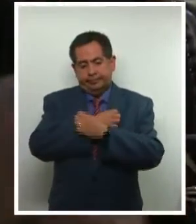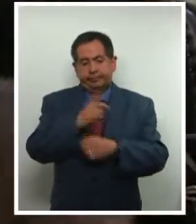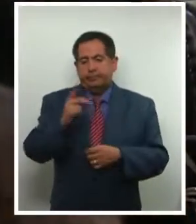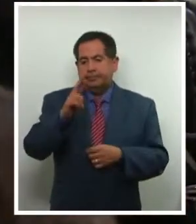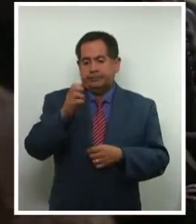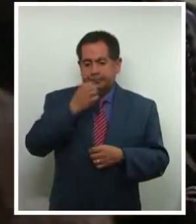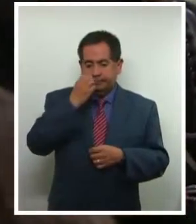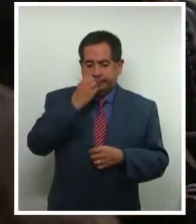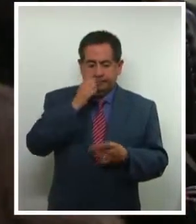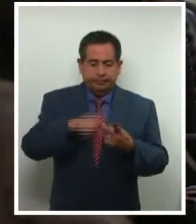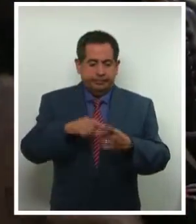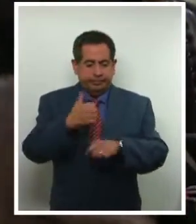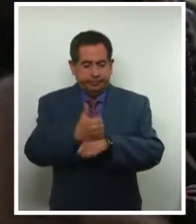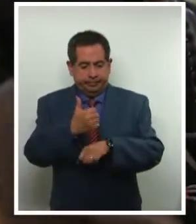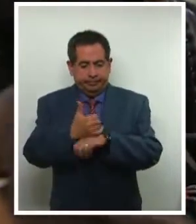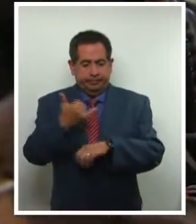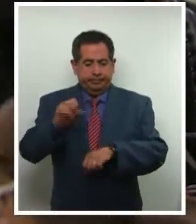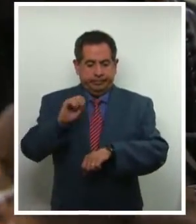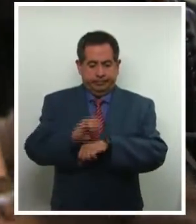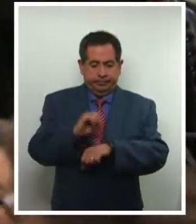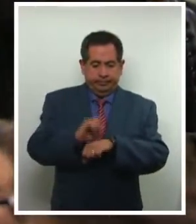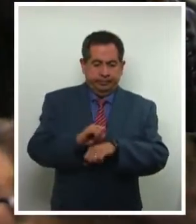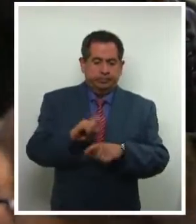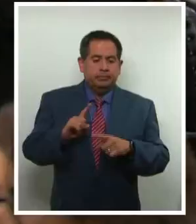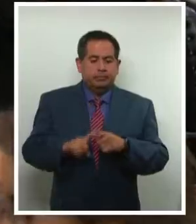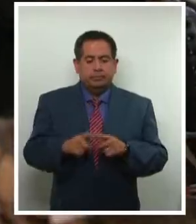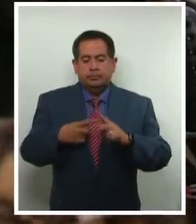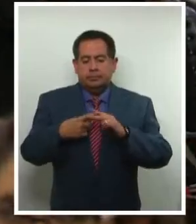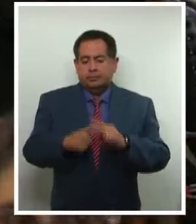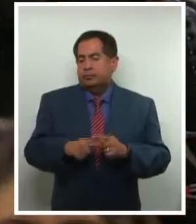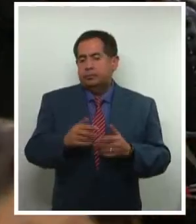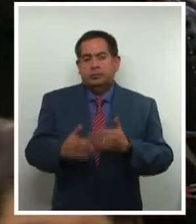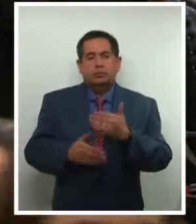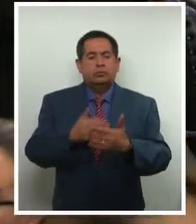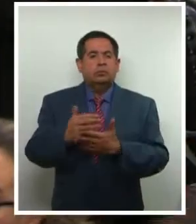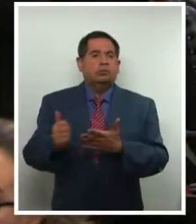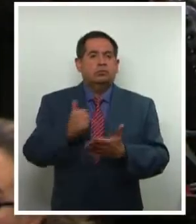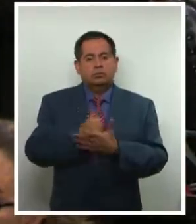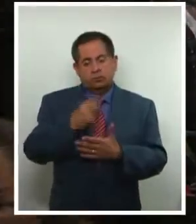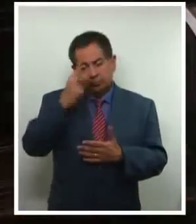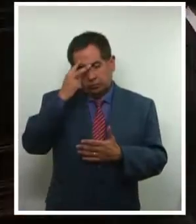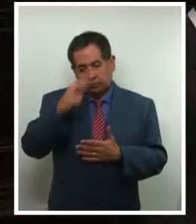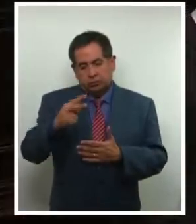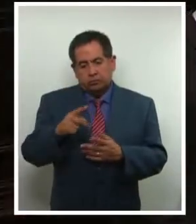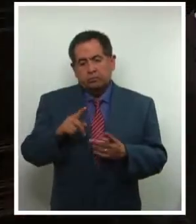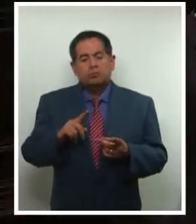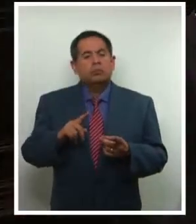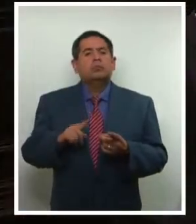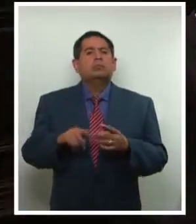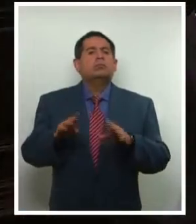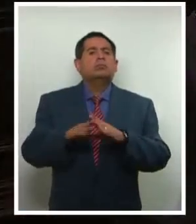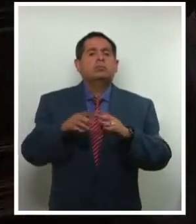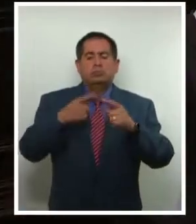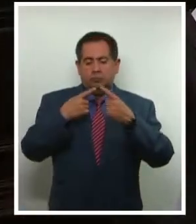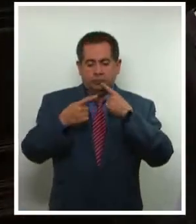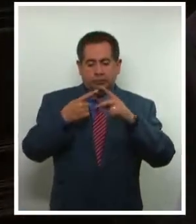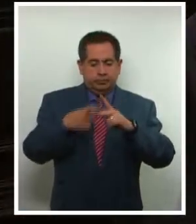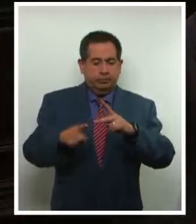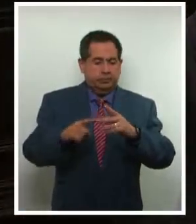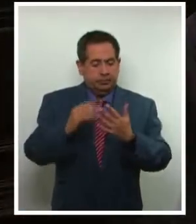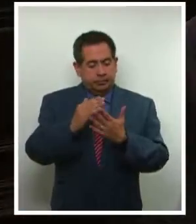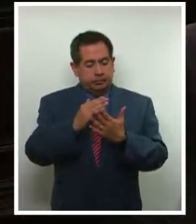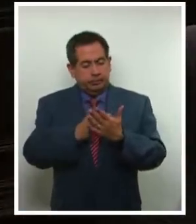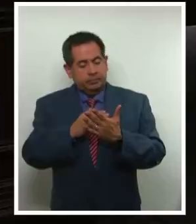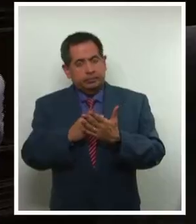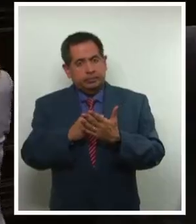preescolar, primaria y secundaria, entrarán en vigor en la Ciudad de México en el momento en que se efectúe